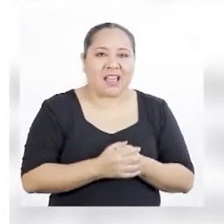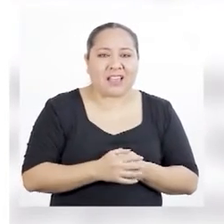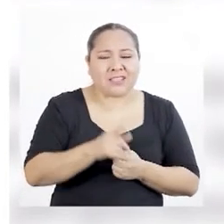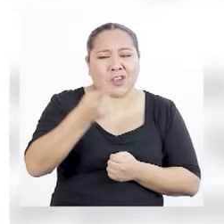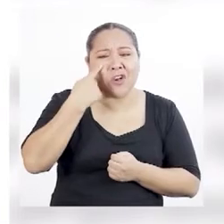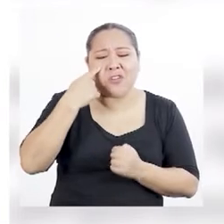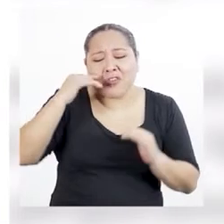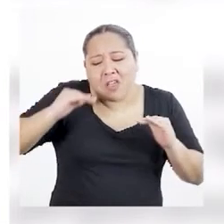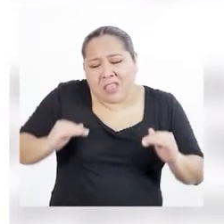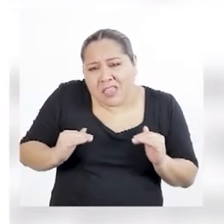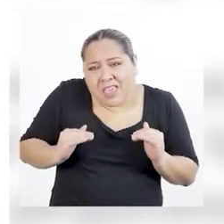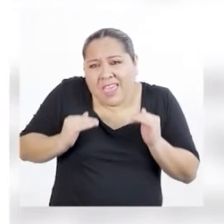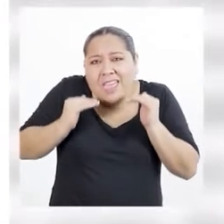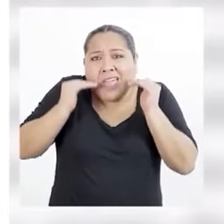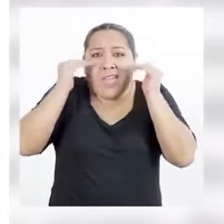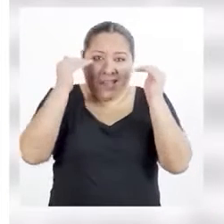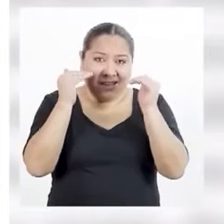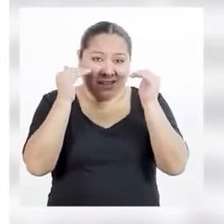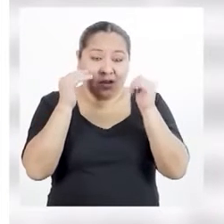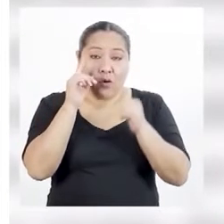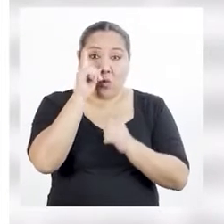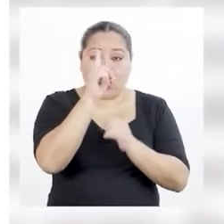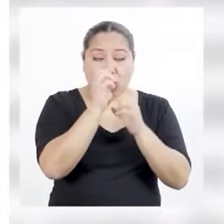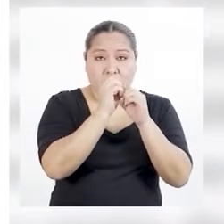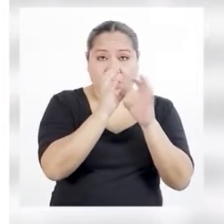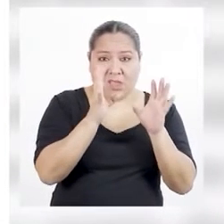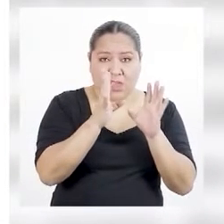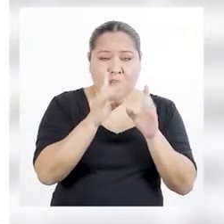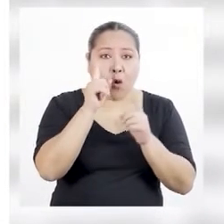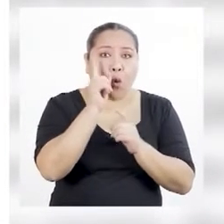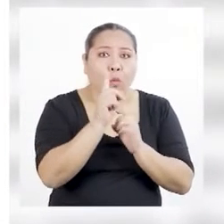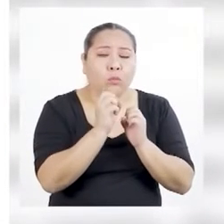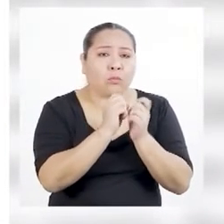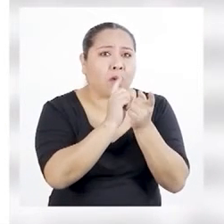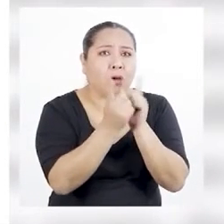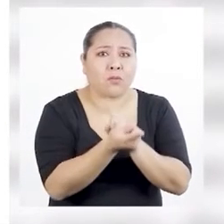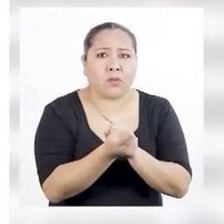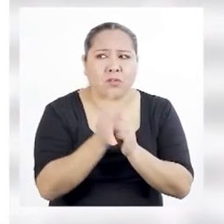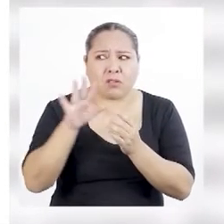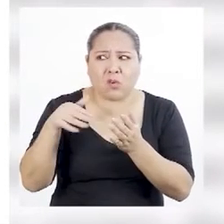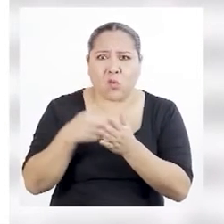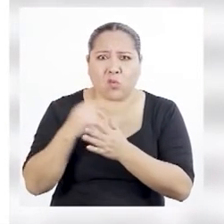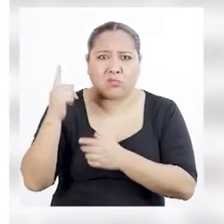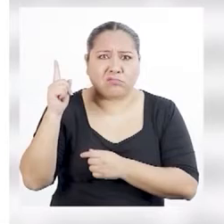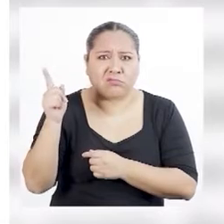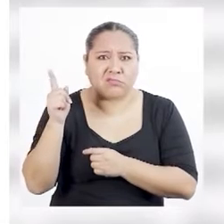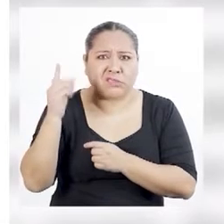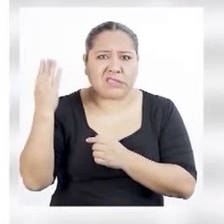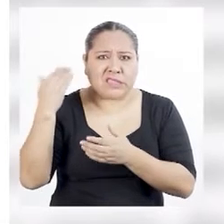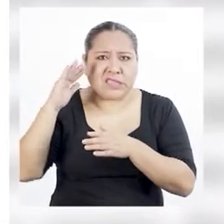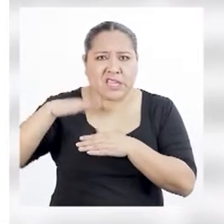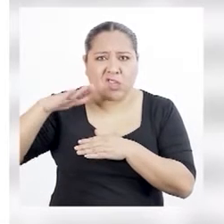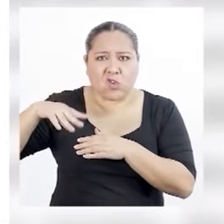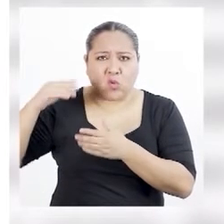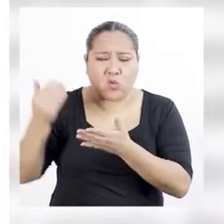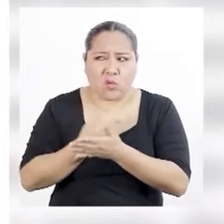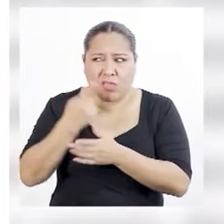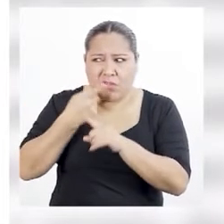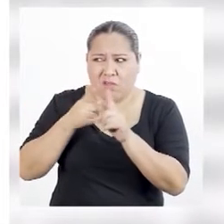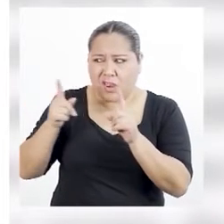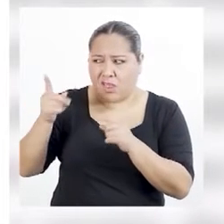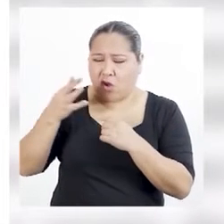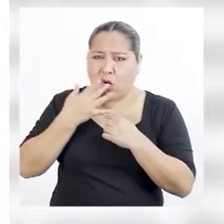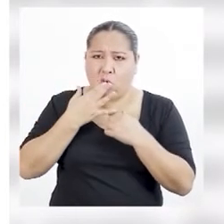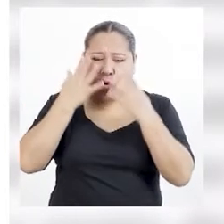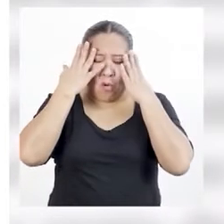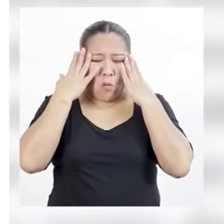se conocían desde pequeños. Pero un día algo cambió. Llegó un niño nuevo. Era diferente. Su